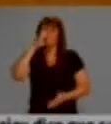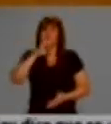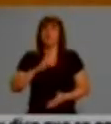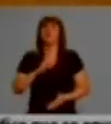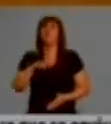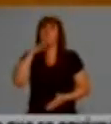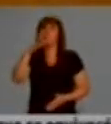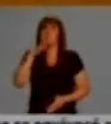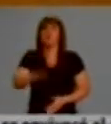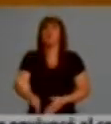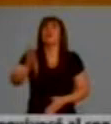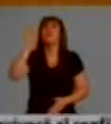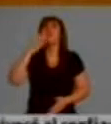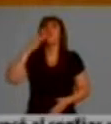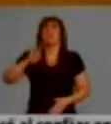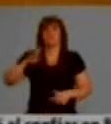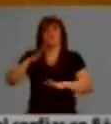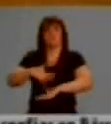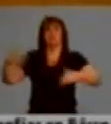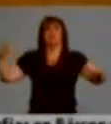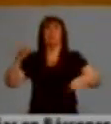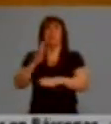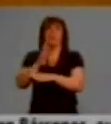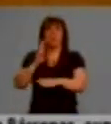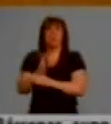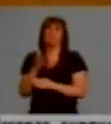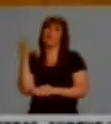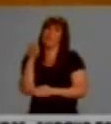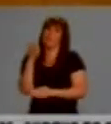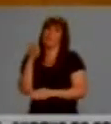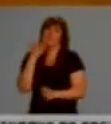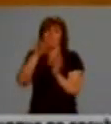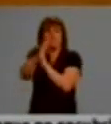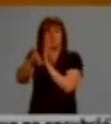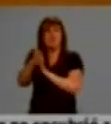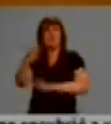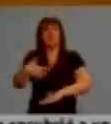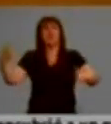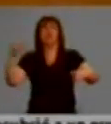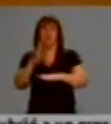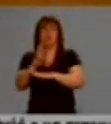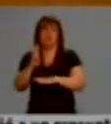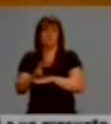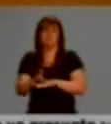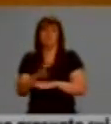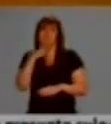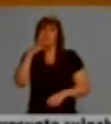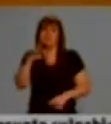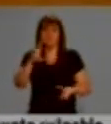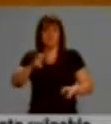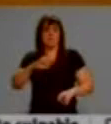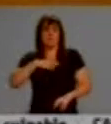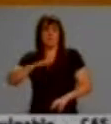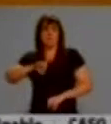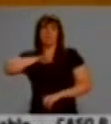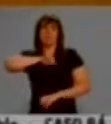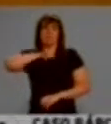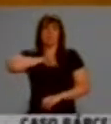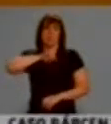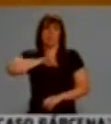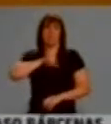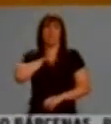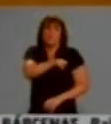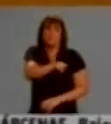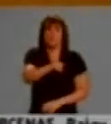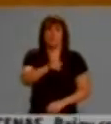causa de la elección del Parlamento y se debe al Parlamento. Ni de lejos debe producirse la sensación de que es